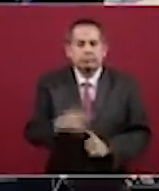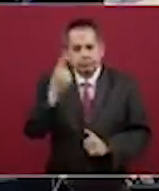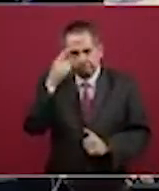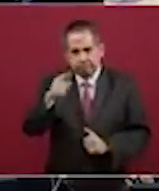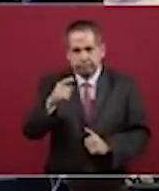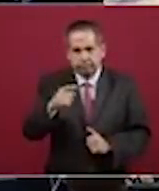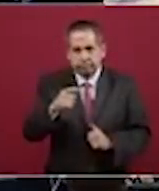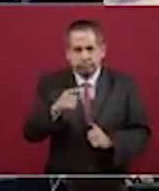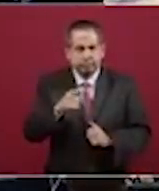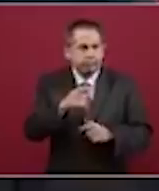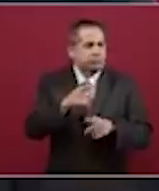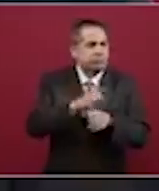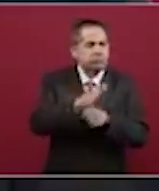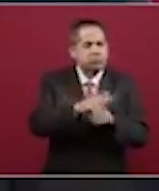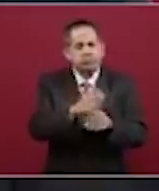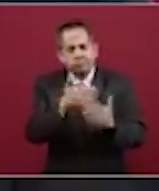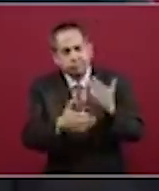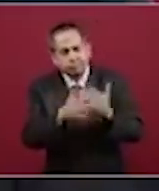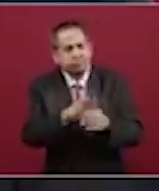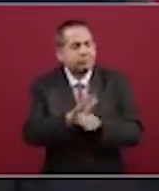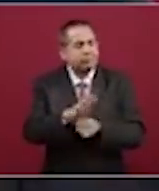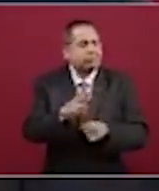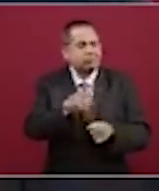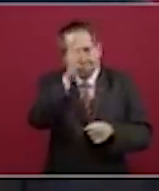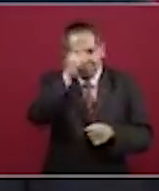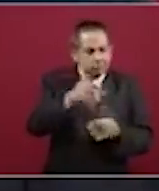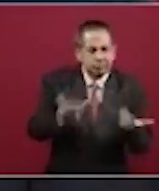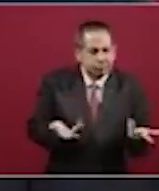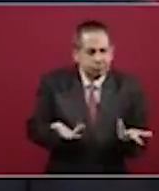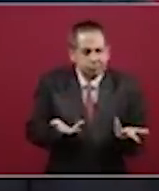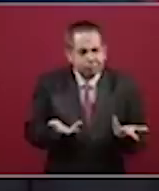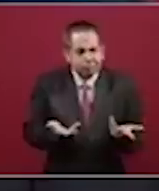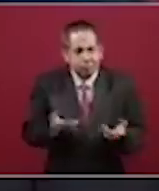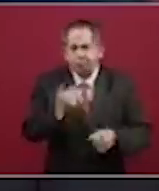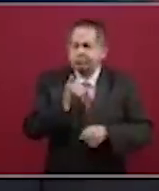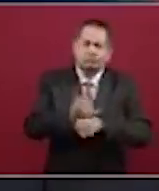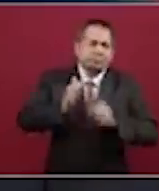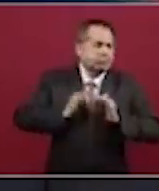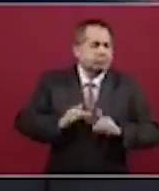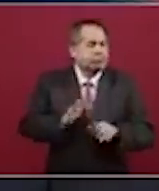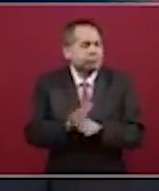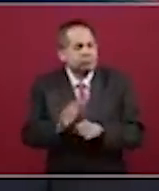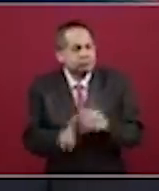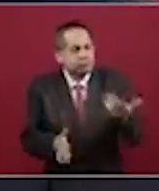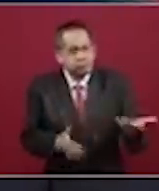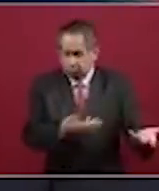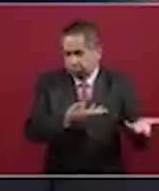cuál es la inconformidad, qué le falta, ¿sí? Porque…